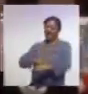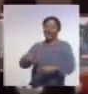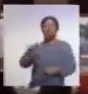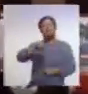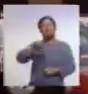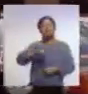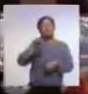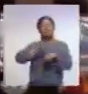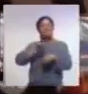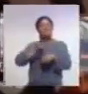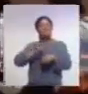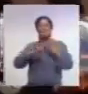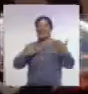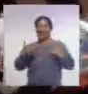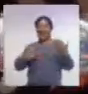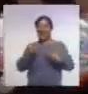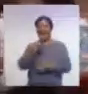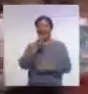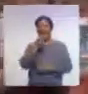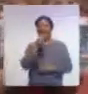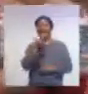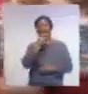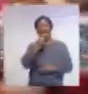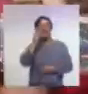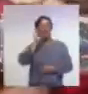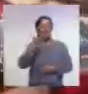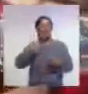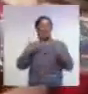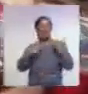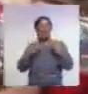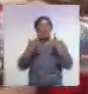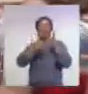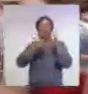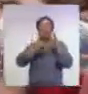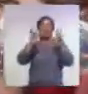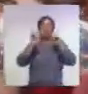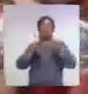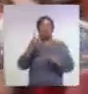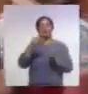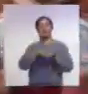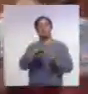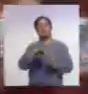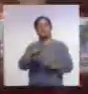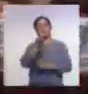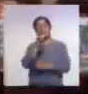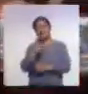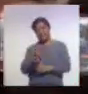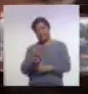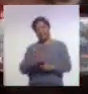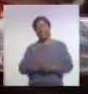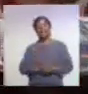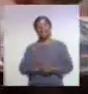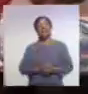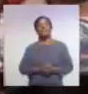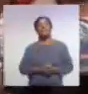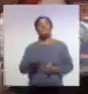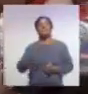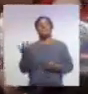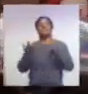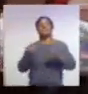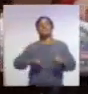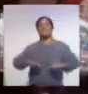divertido disfrutaron las niñas, niños y jóvenes del taller de verano 2019 del Sistema Estatal DIF, pues realizaron